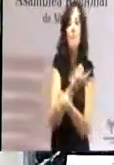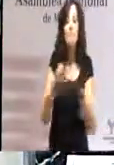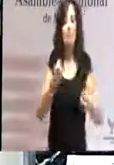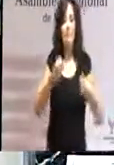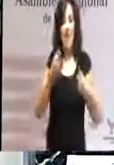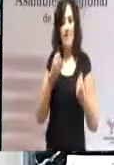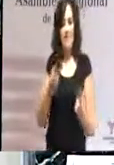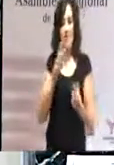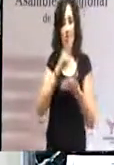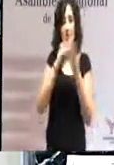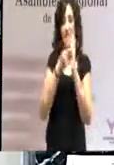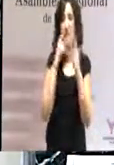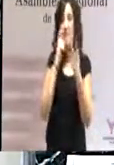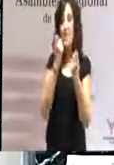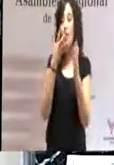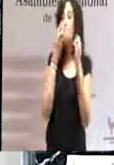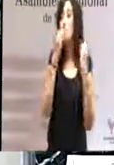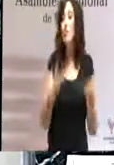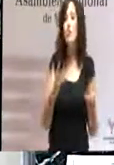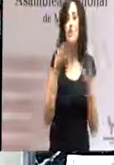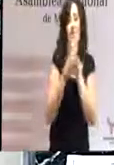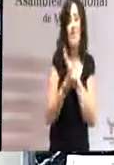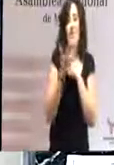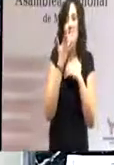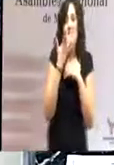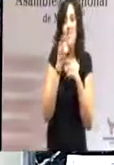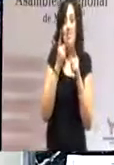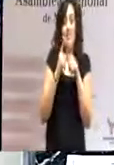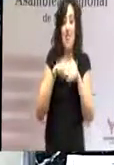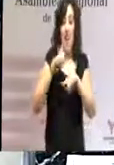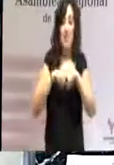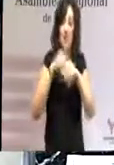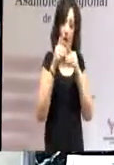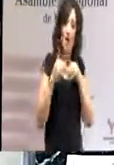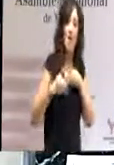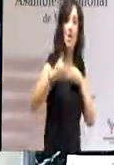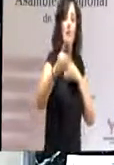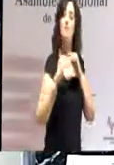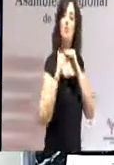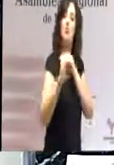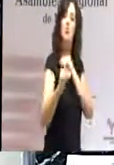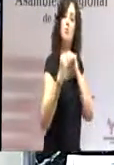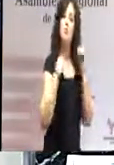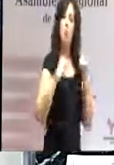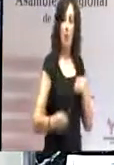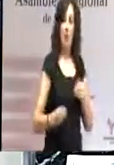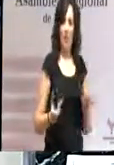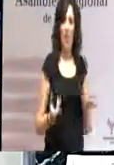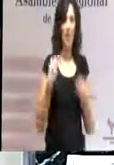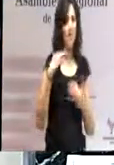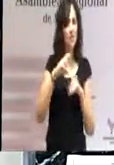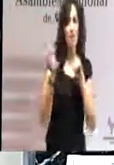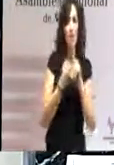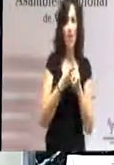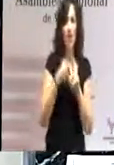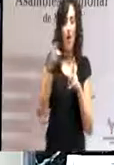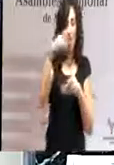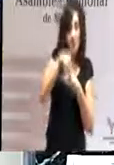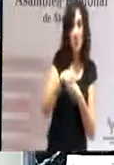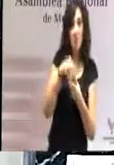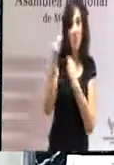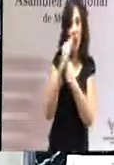sanitario solo es bueno si es capaz de perdurar en el tiempo y de hacerlo sostenible. Y ahí no solo cuenta con la financiación